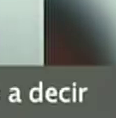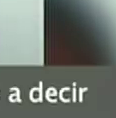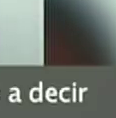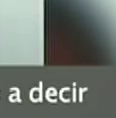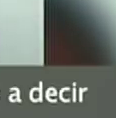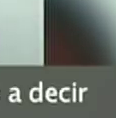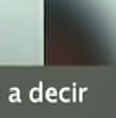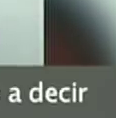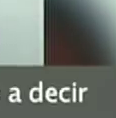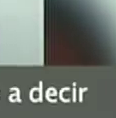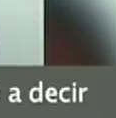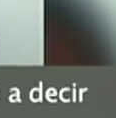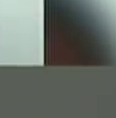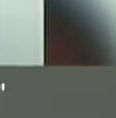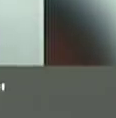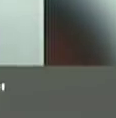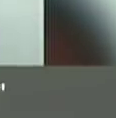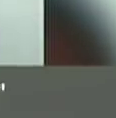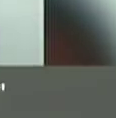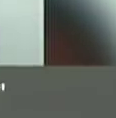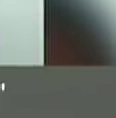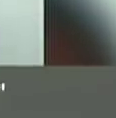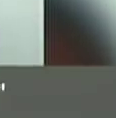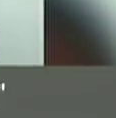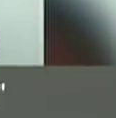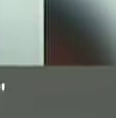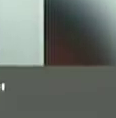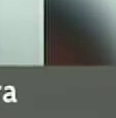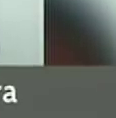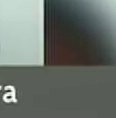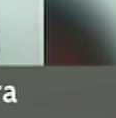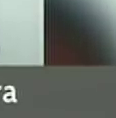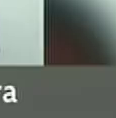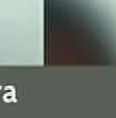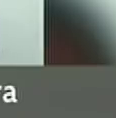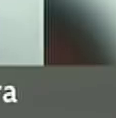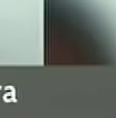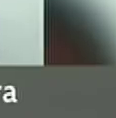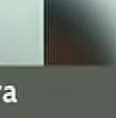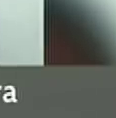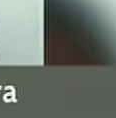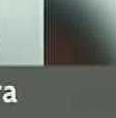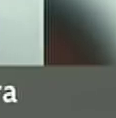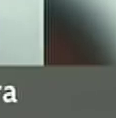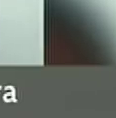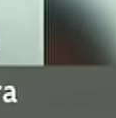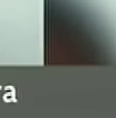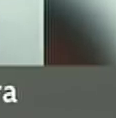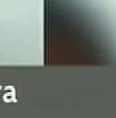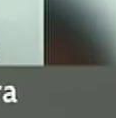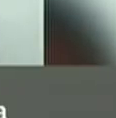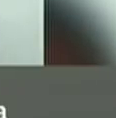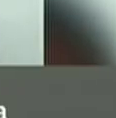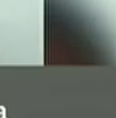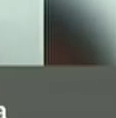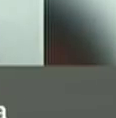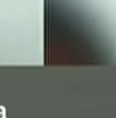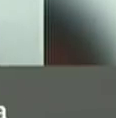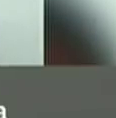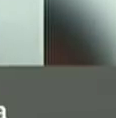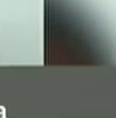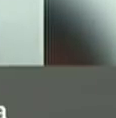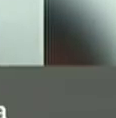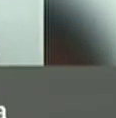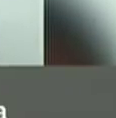Marrero mandó a decir que necesitaba que Necoclí o alias Neco le asegurara en